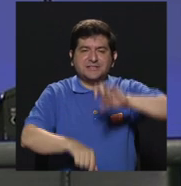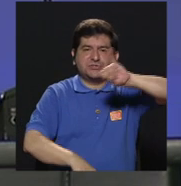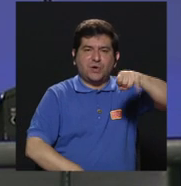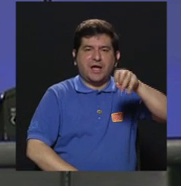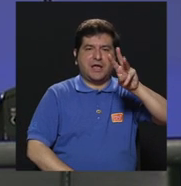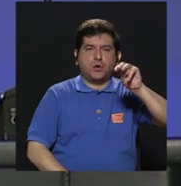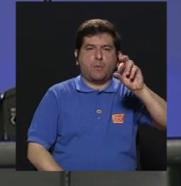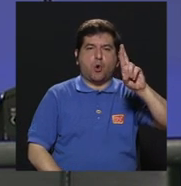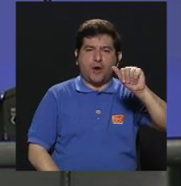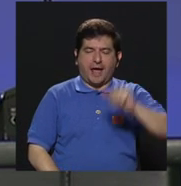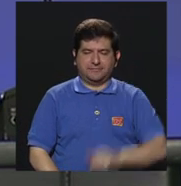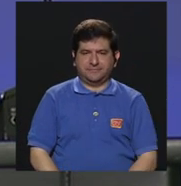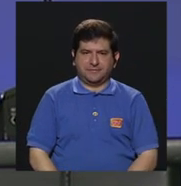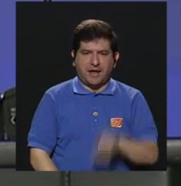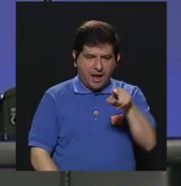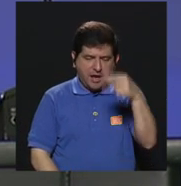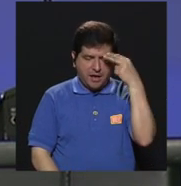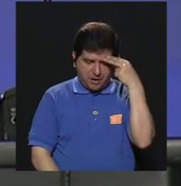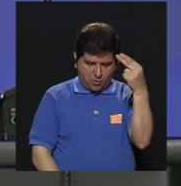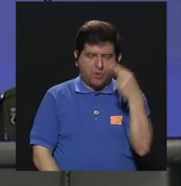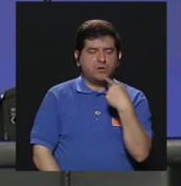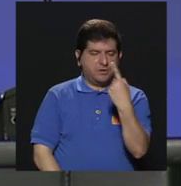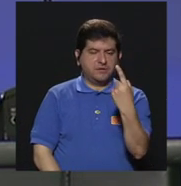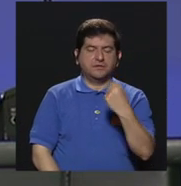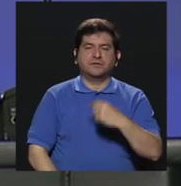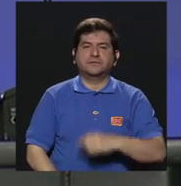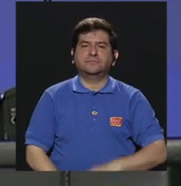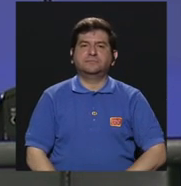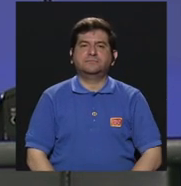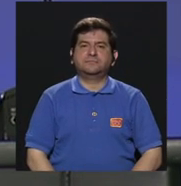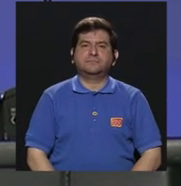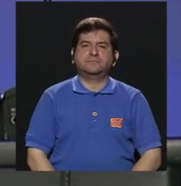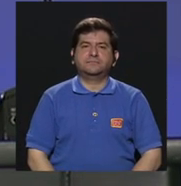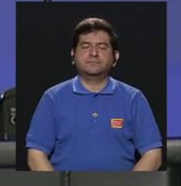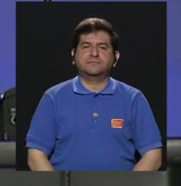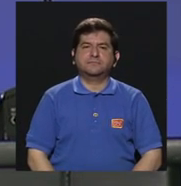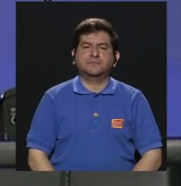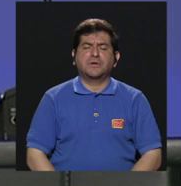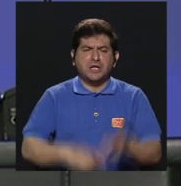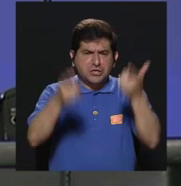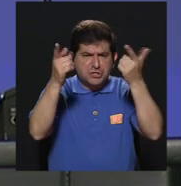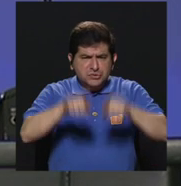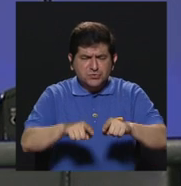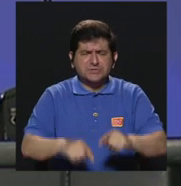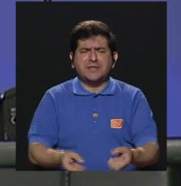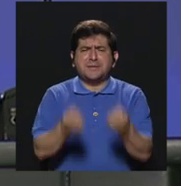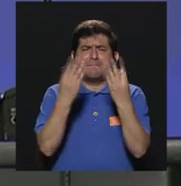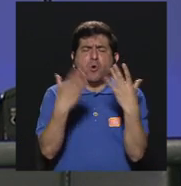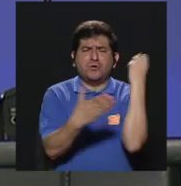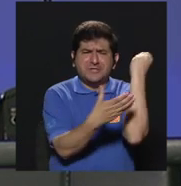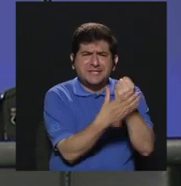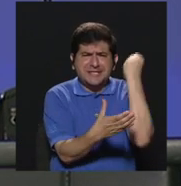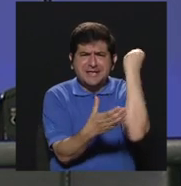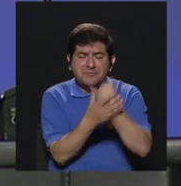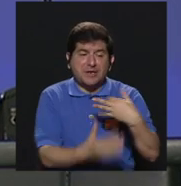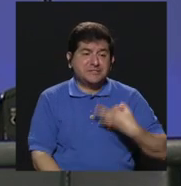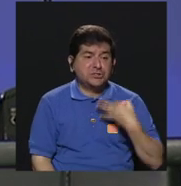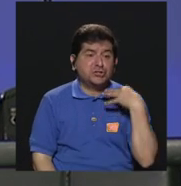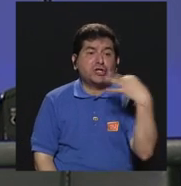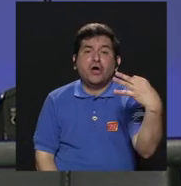Mora, a quien rindo homenaje. Se comete más de un asesinato